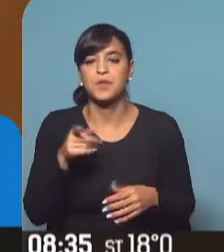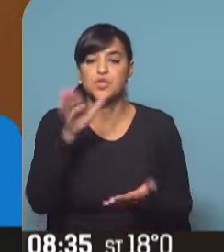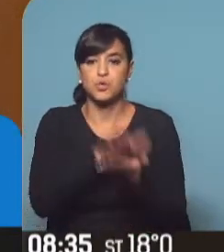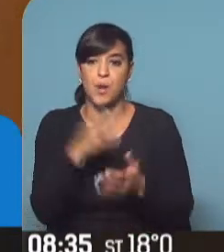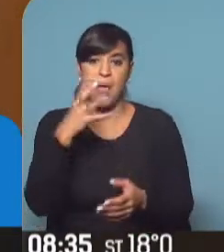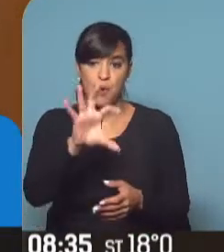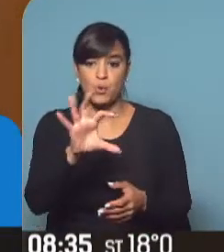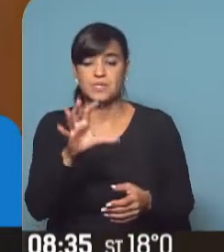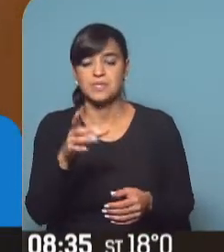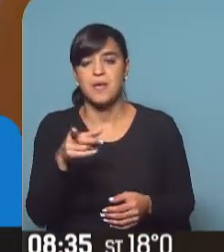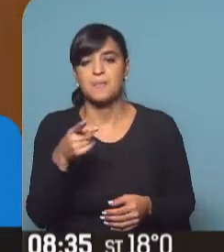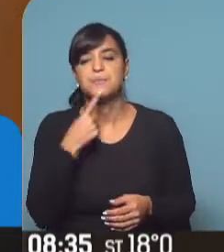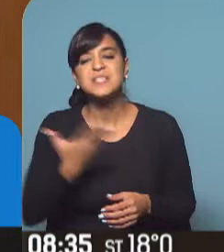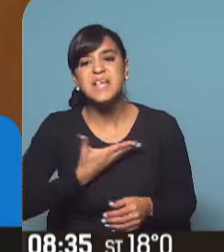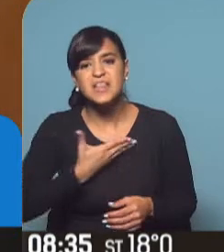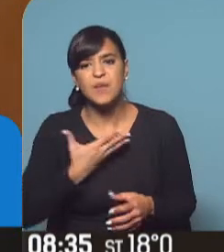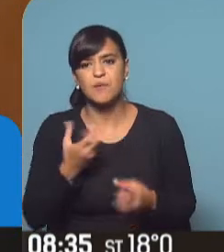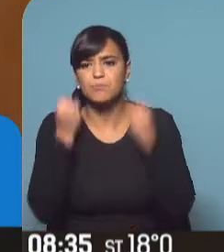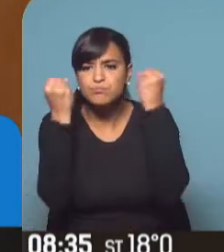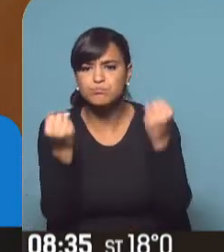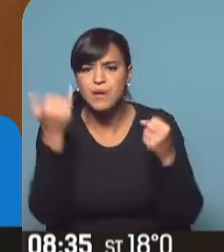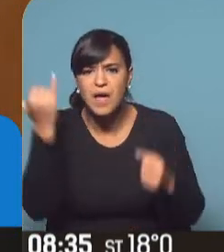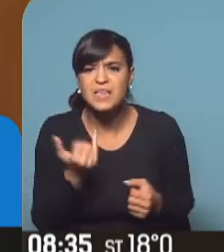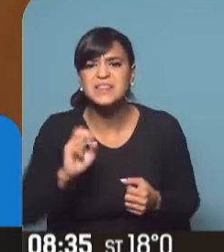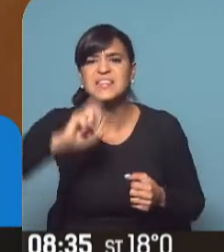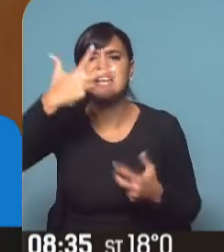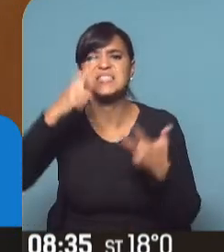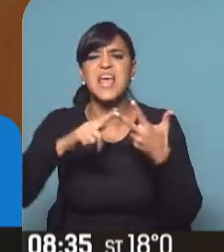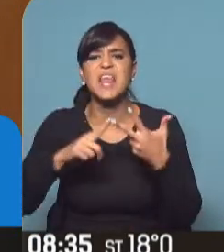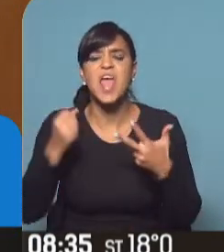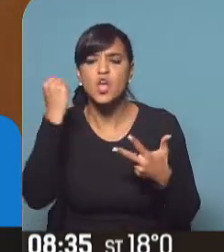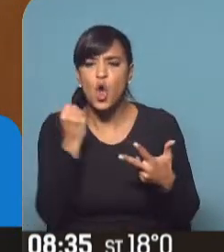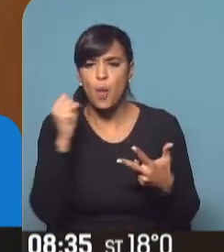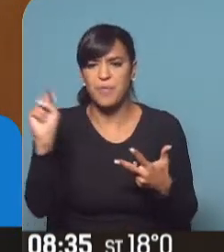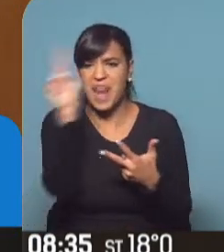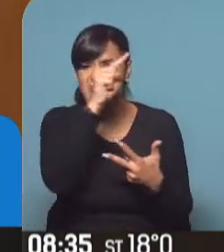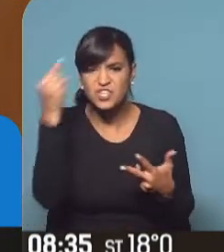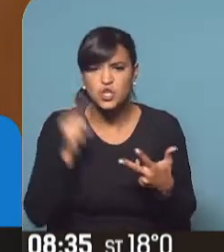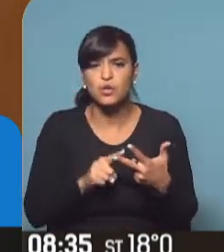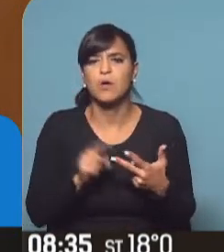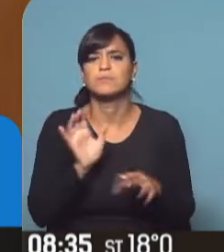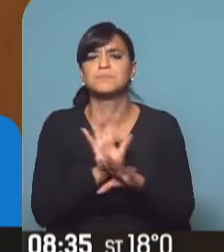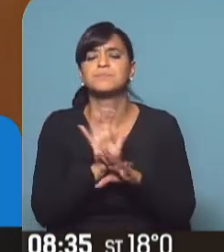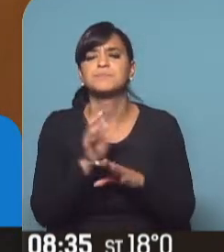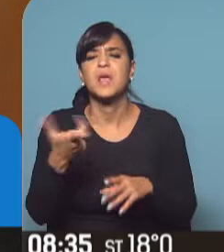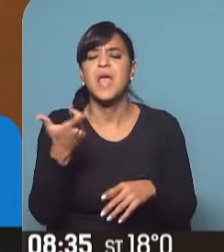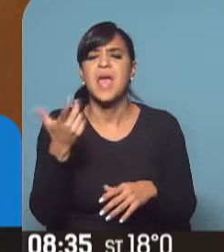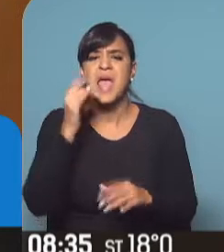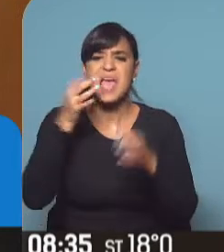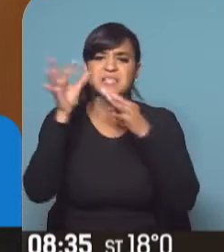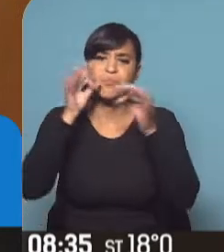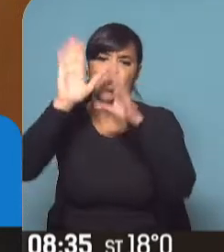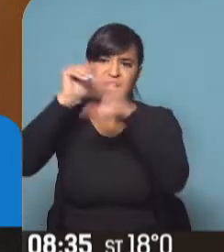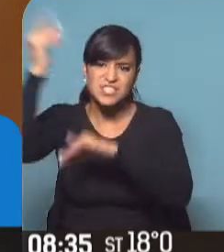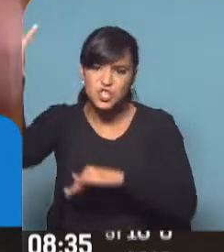de la santa fe tiene un potencial de la tercera economía nacional explica un cuarto de las exportaciones a nivel